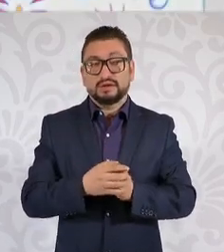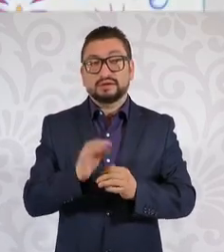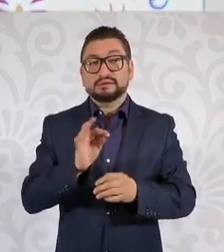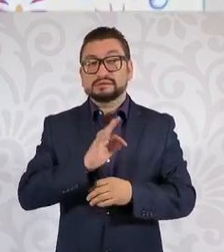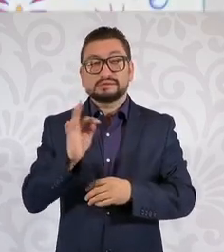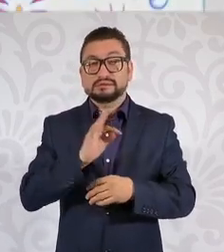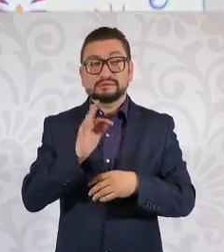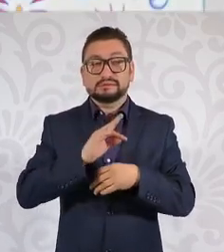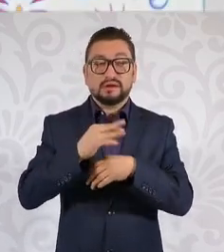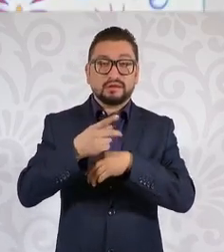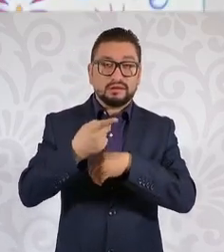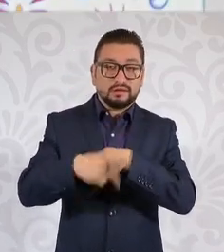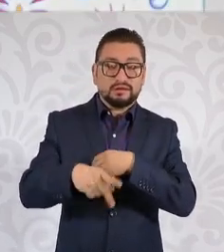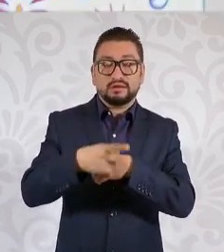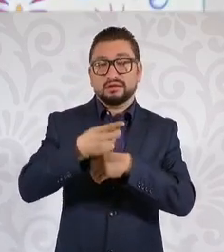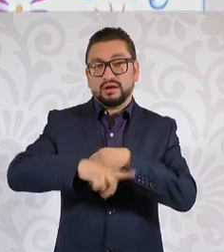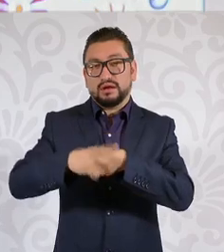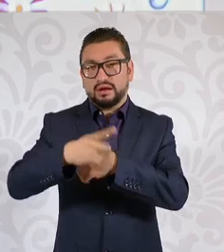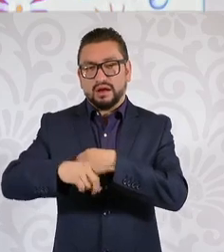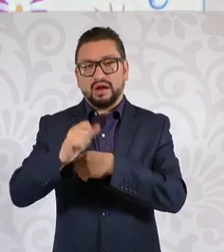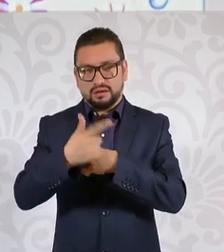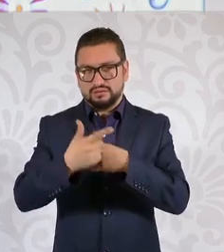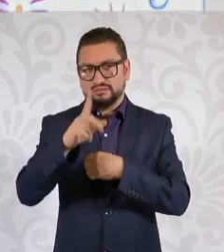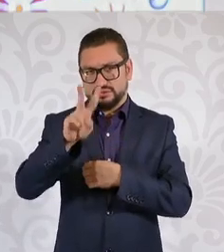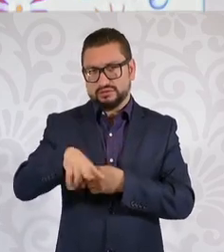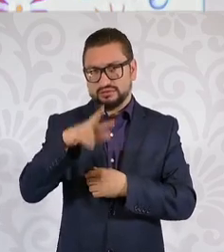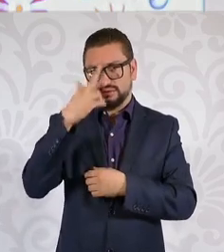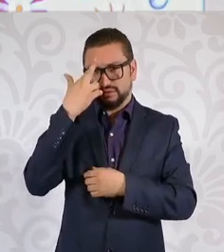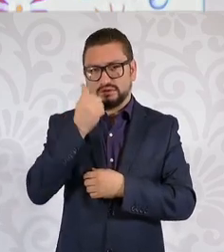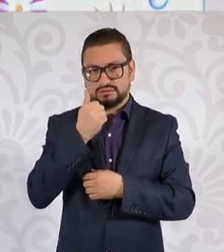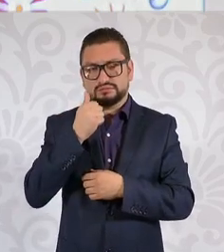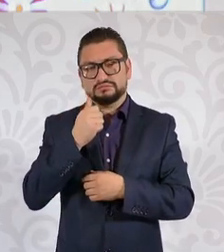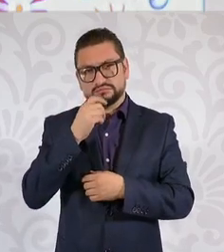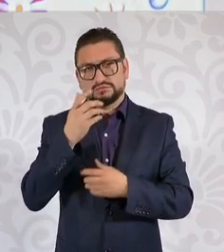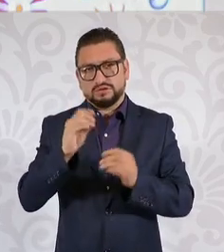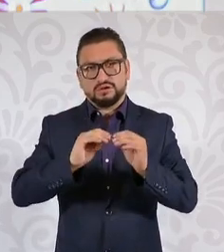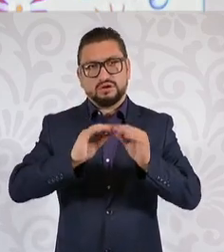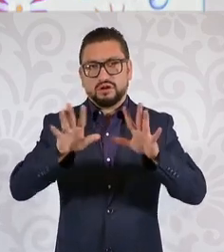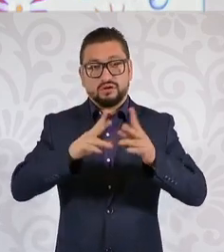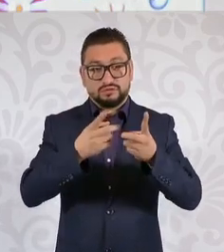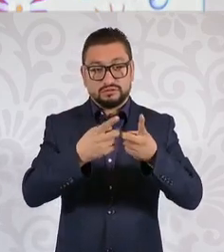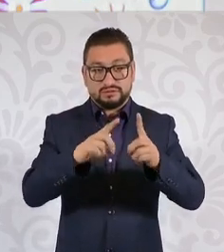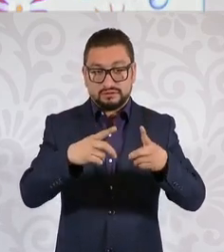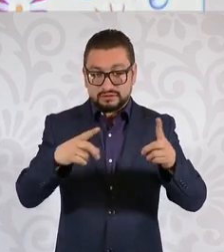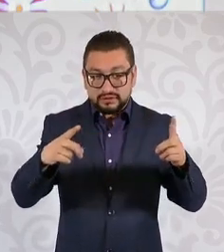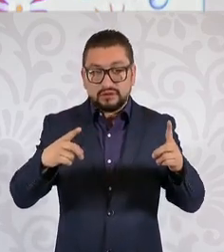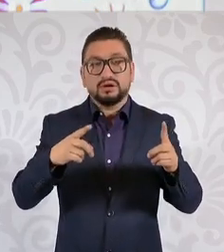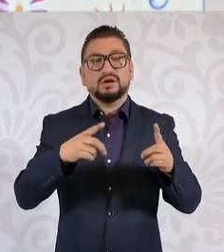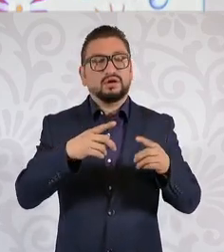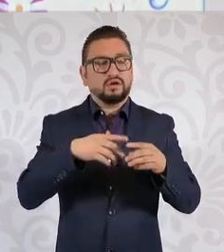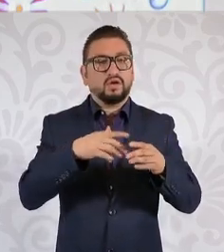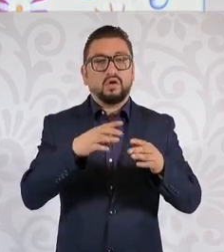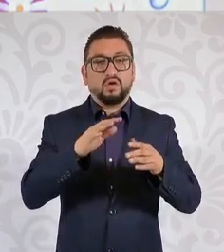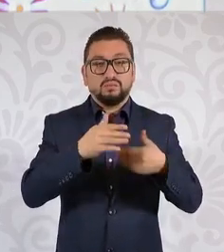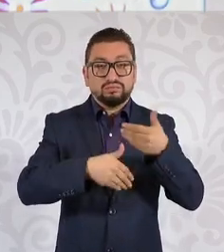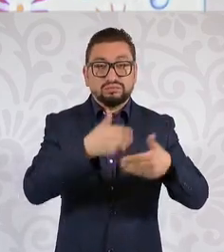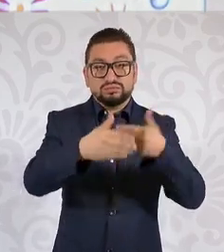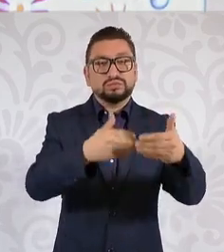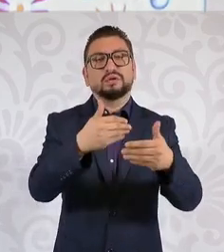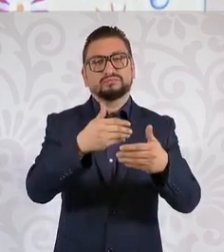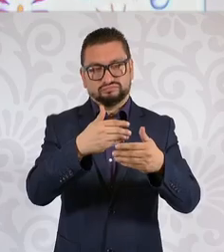posibles afectaciones. Tienes razón en decir, pues todo llega a afectar el medio ambiente. Ahora,